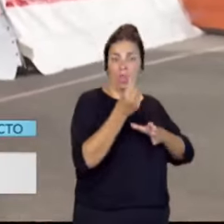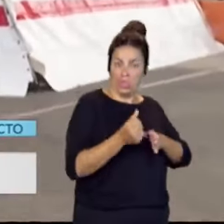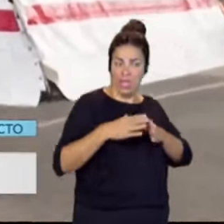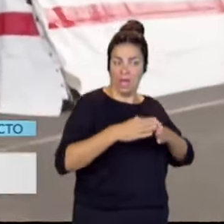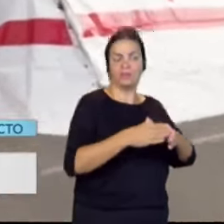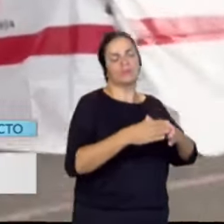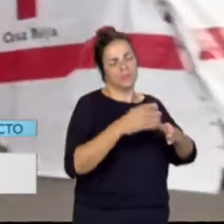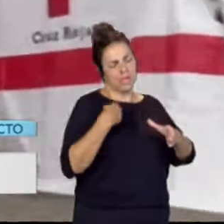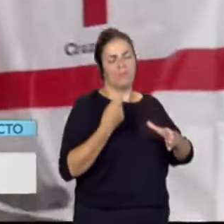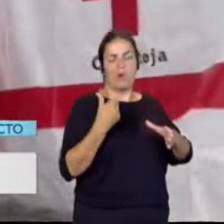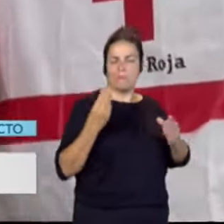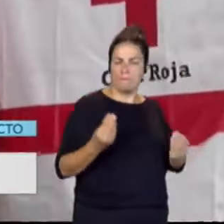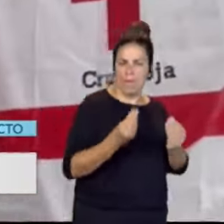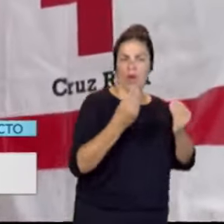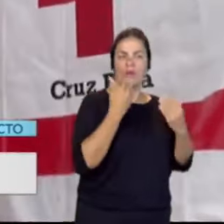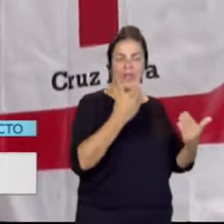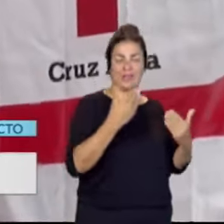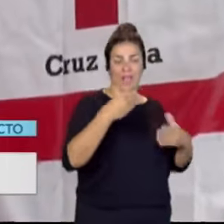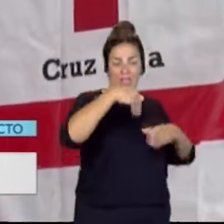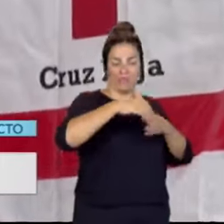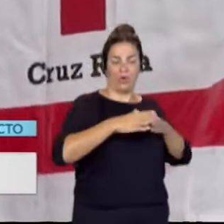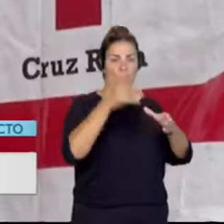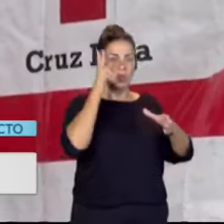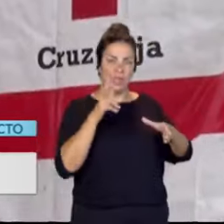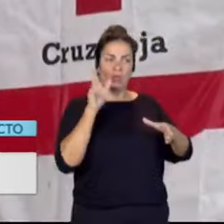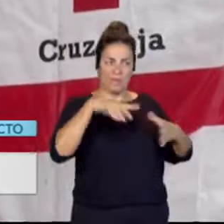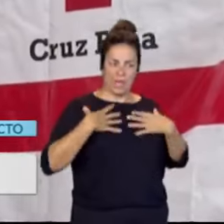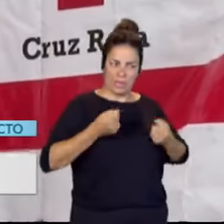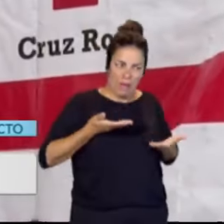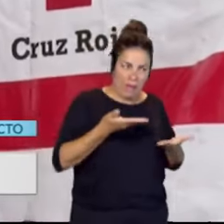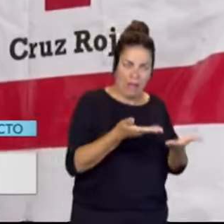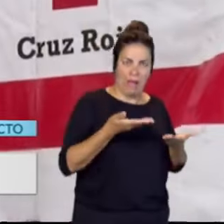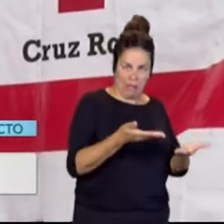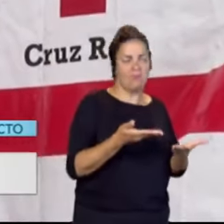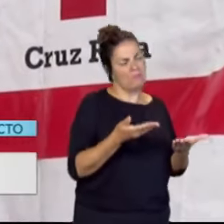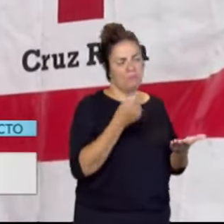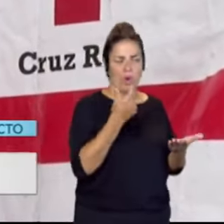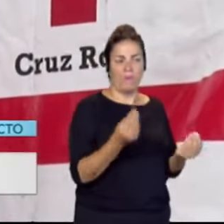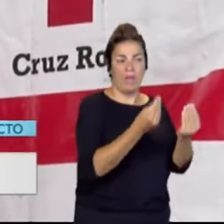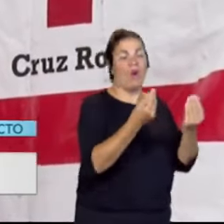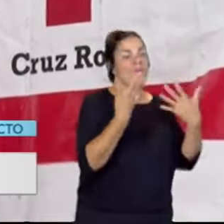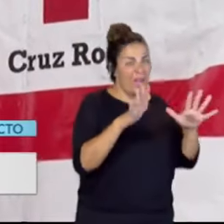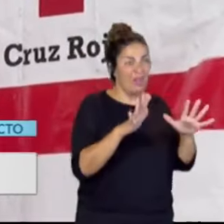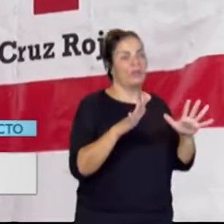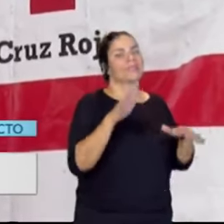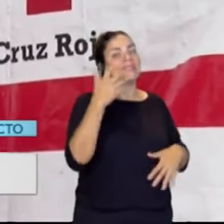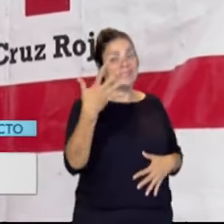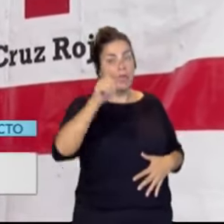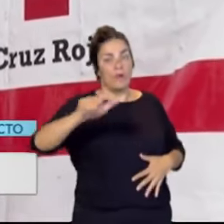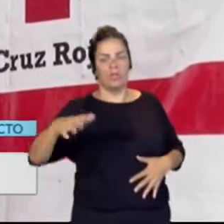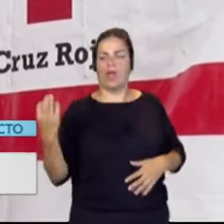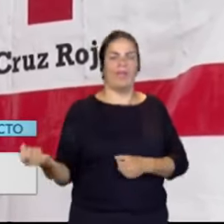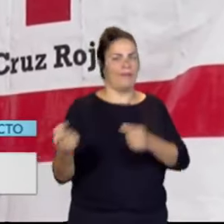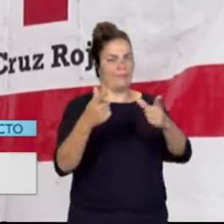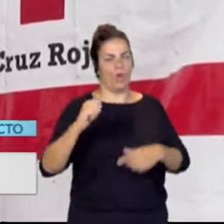recuperando con la asistencia sanitaria del propio crucero, pero así todo hubo 5 personas que se trasladaron a los hospitales,